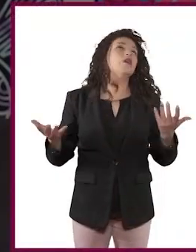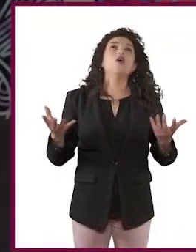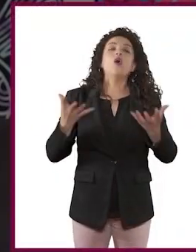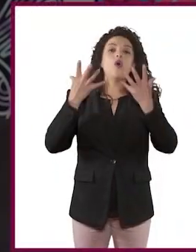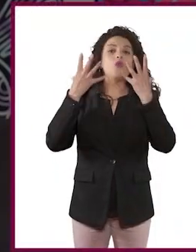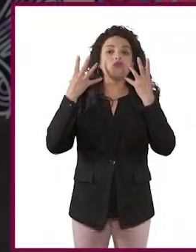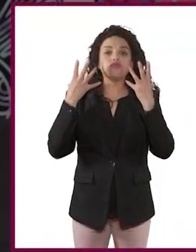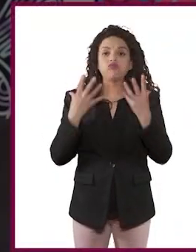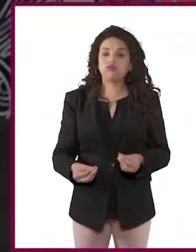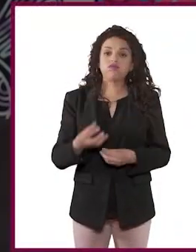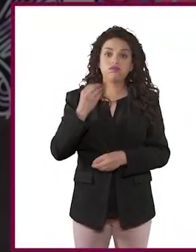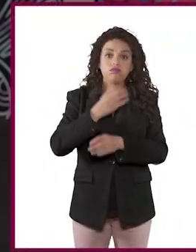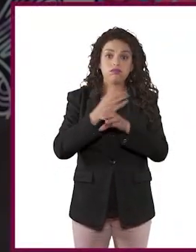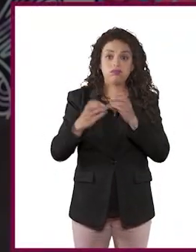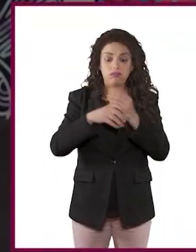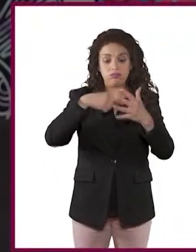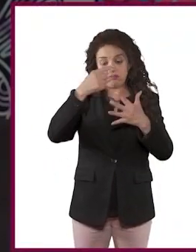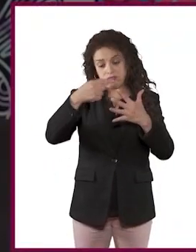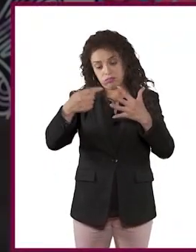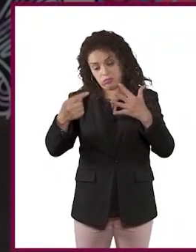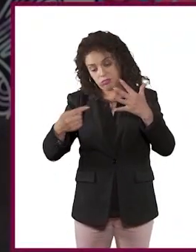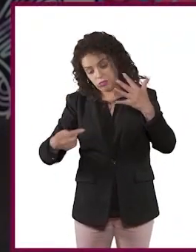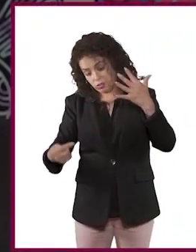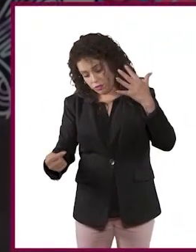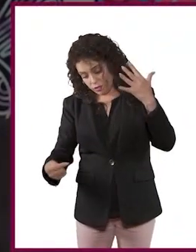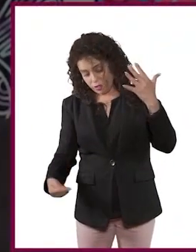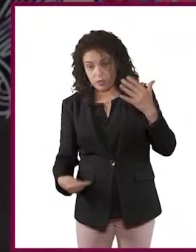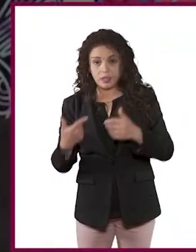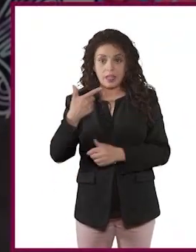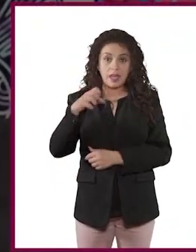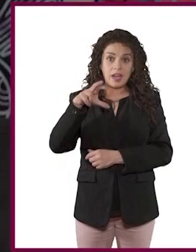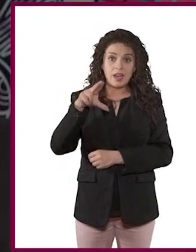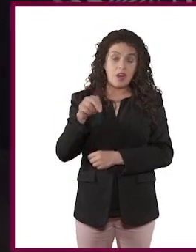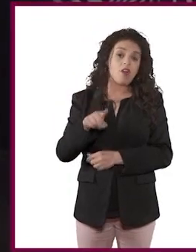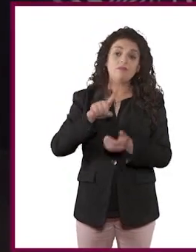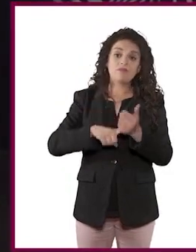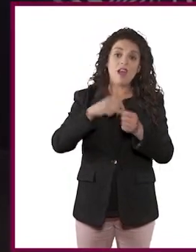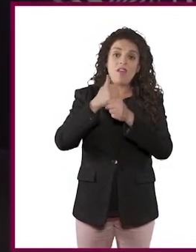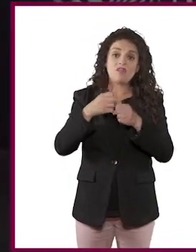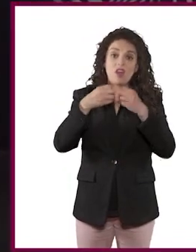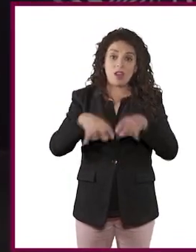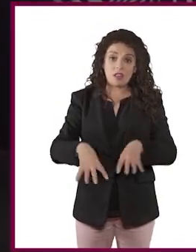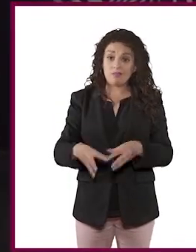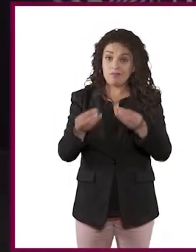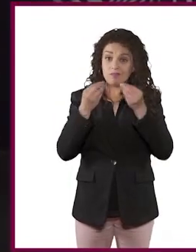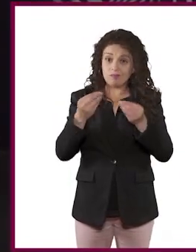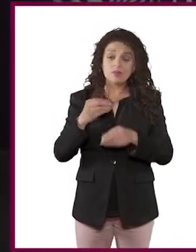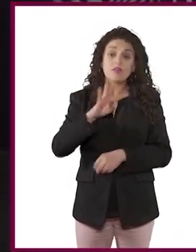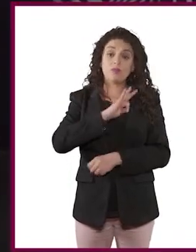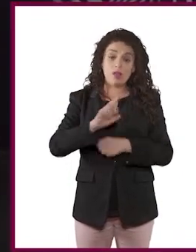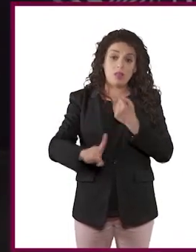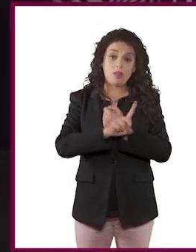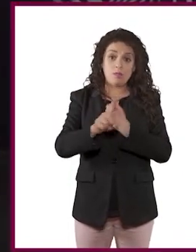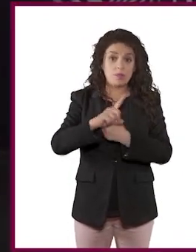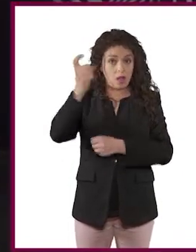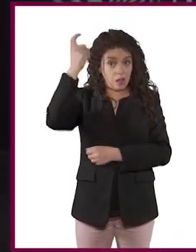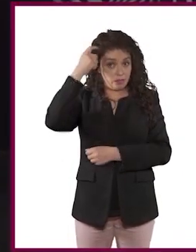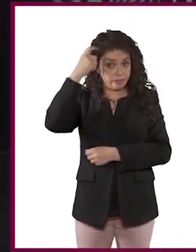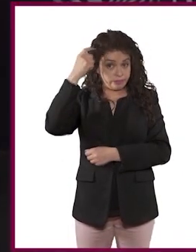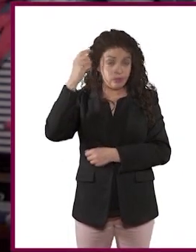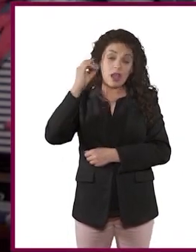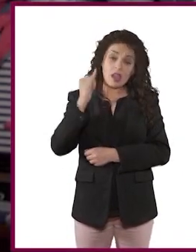La cantidad de efectos que tiene la violencia laboral son muchos y puede traer diversos problemas físicos y